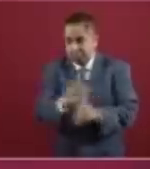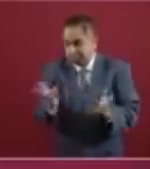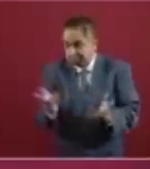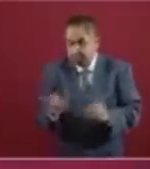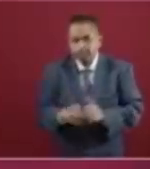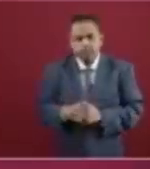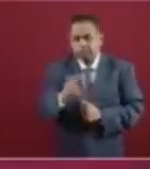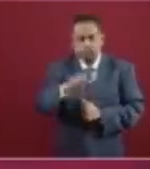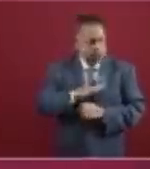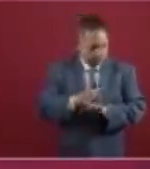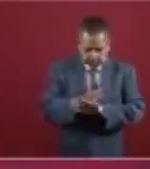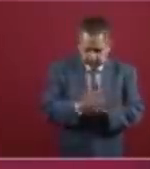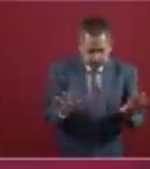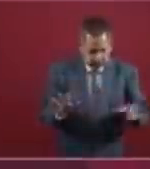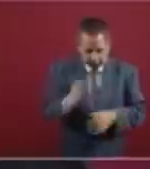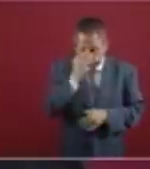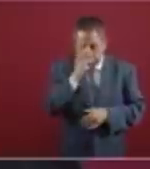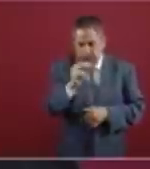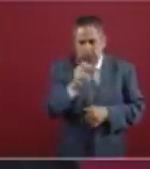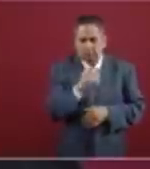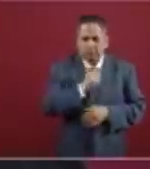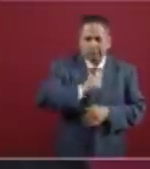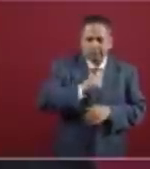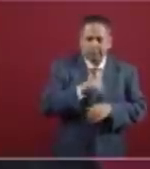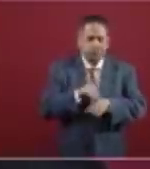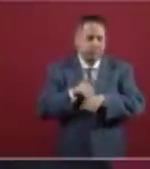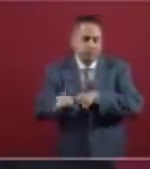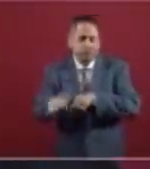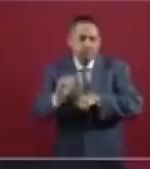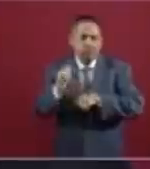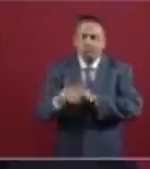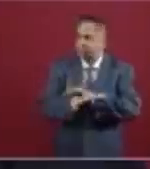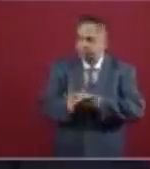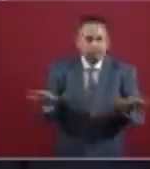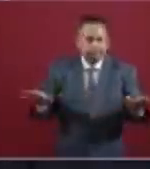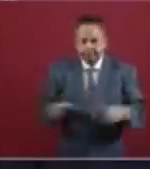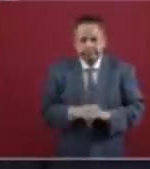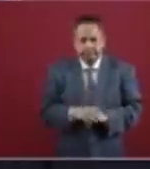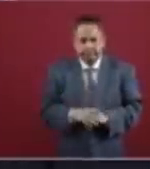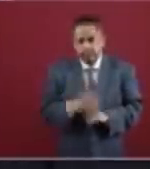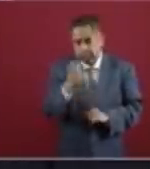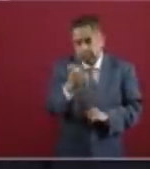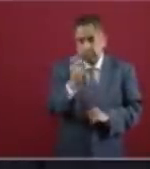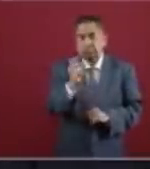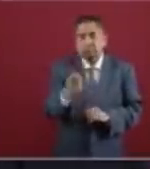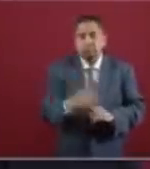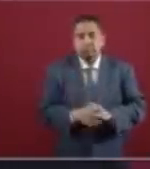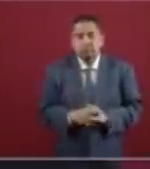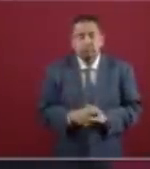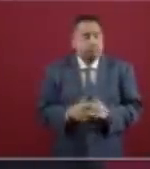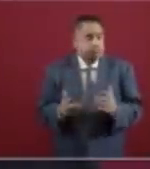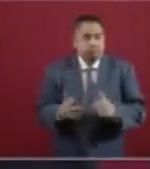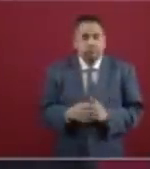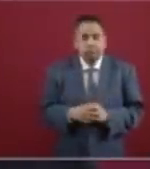no existe influyentismo. Tan es así que